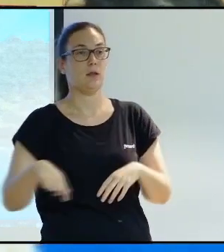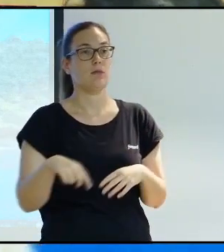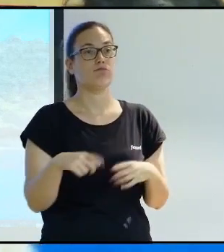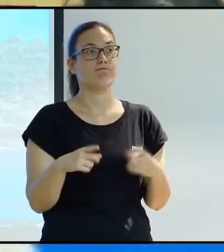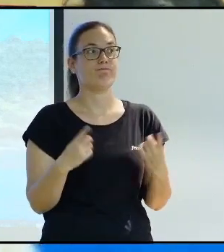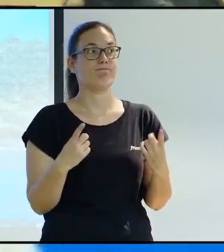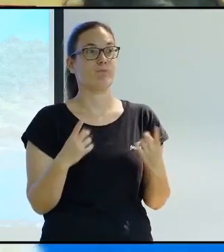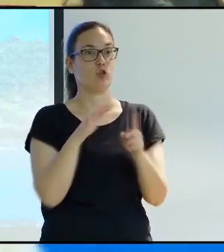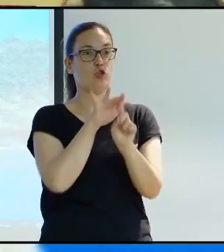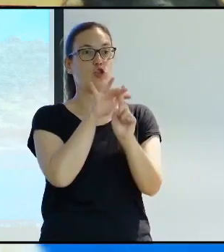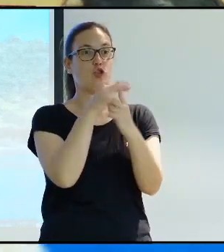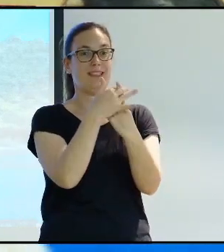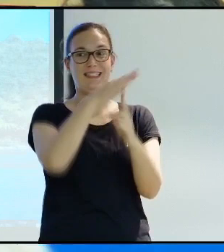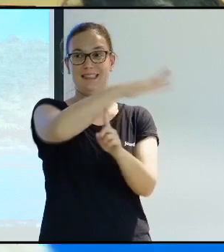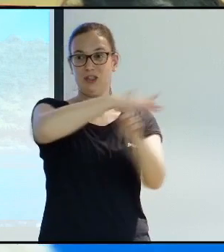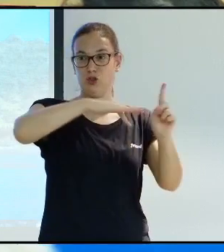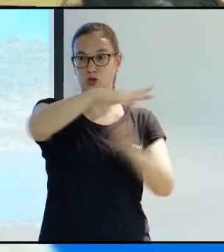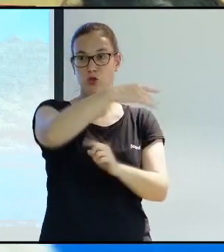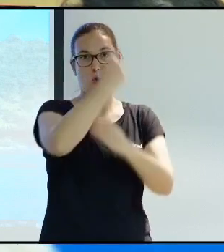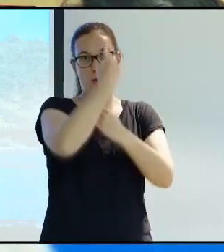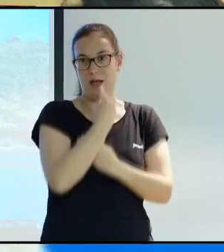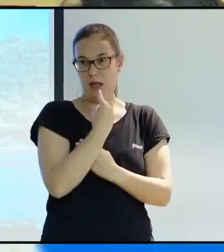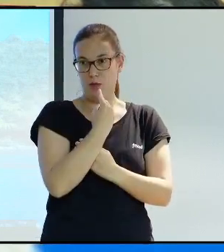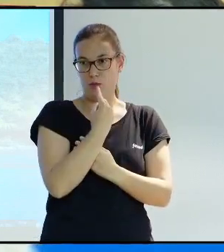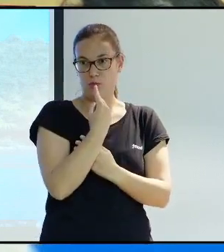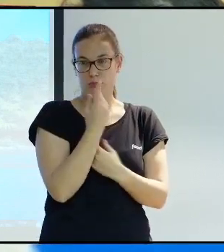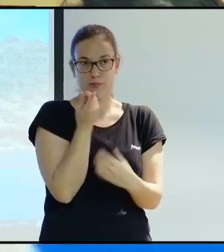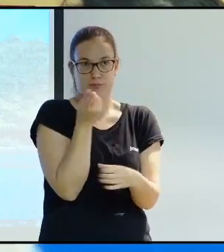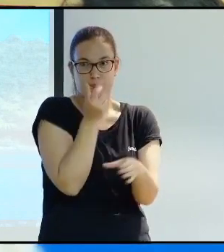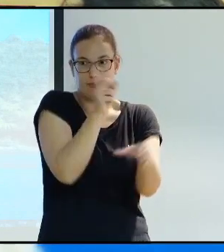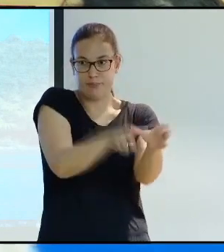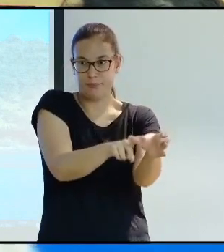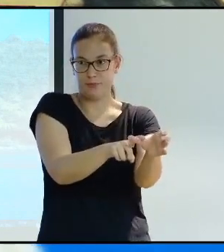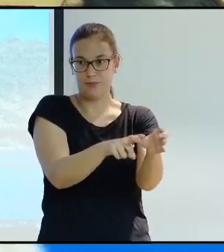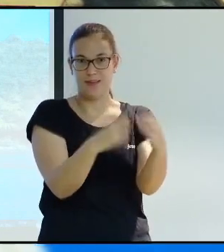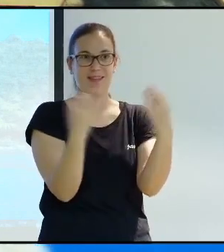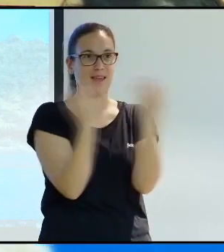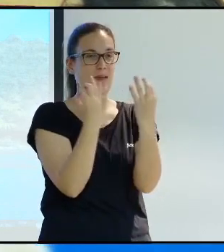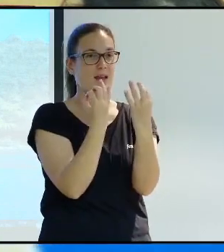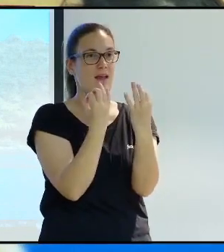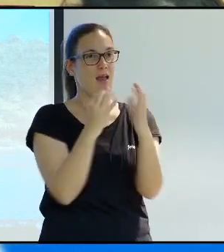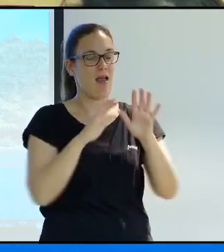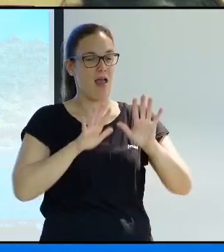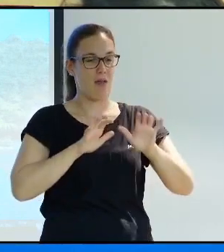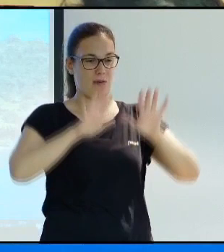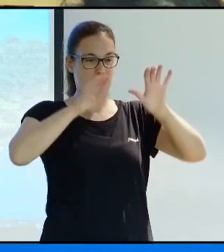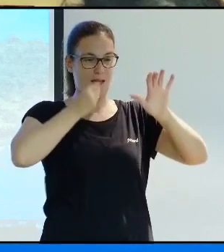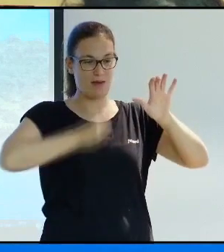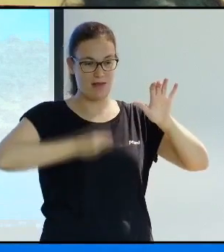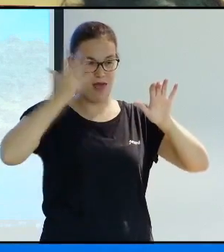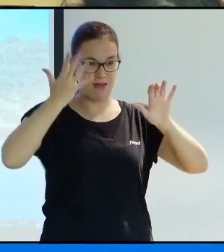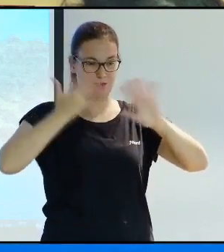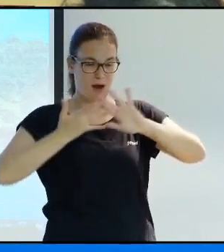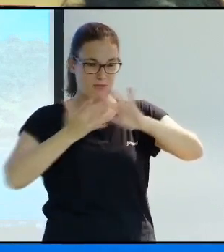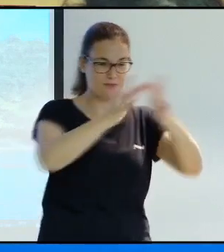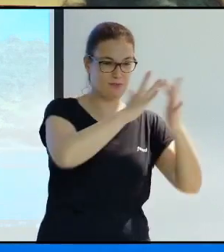un determinado contexto práctico en el cual tenemos que adquirir unas habilidades para desenvolvernos que, dice este